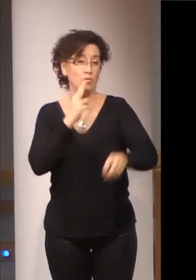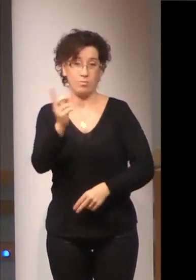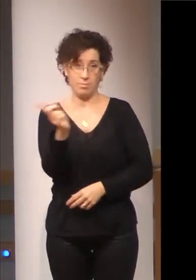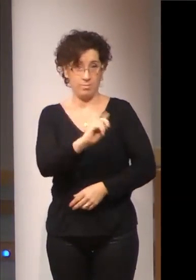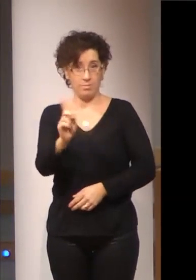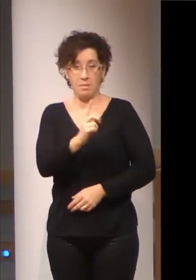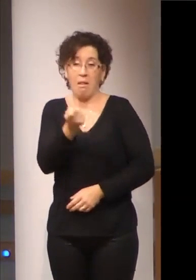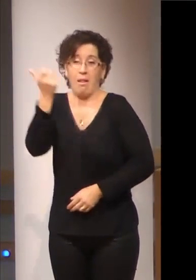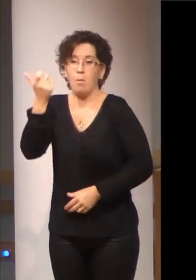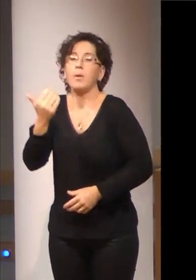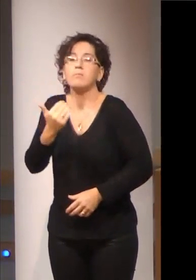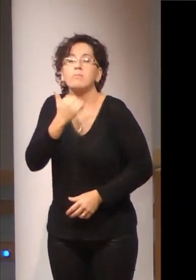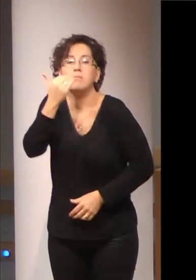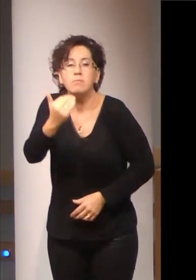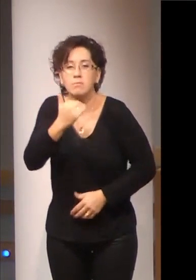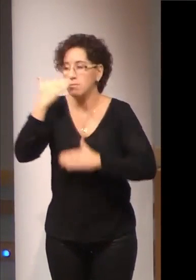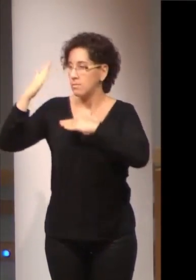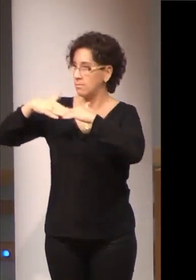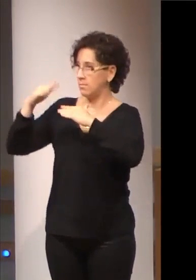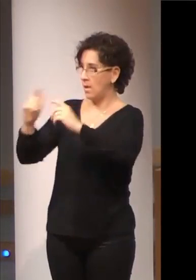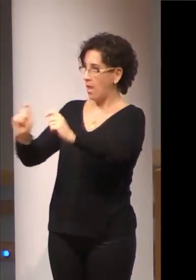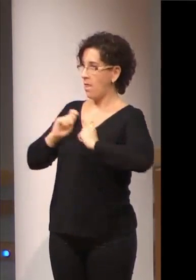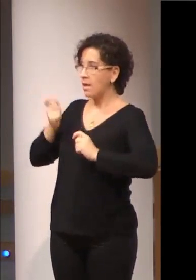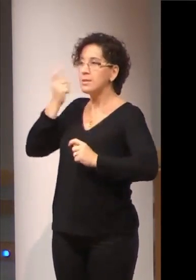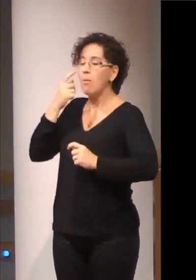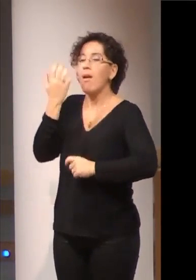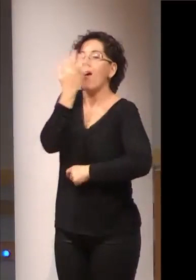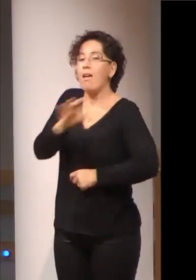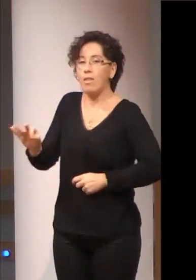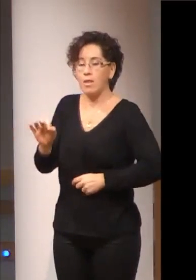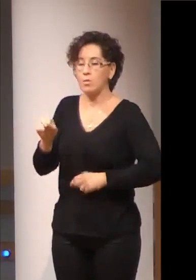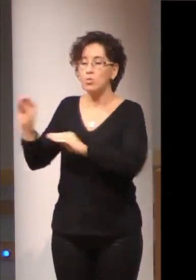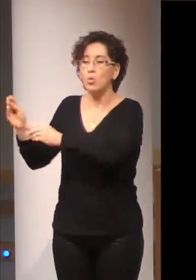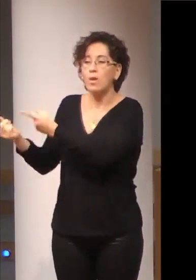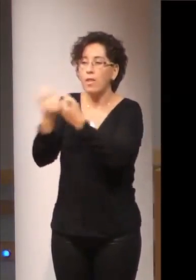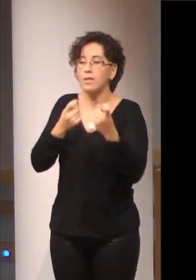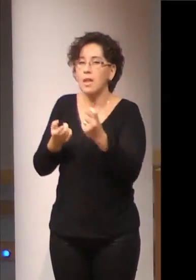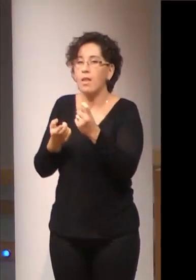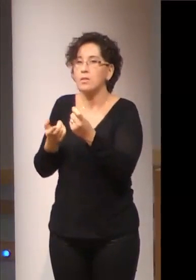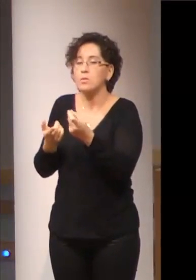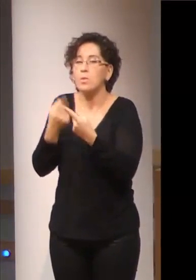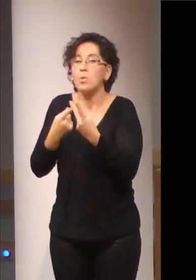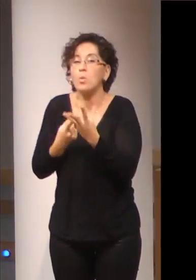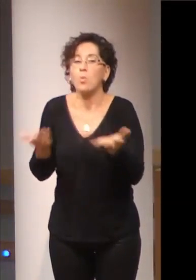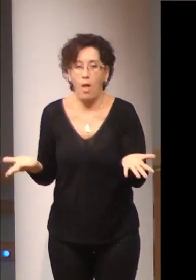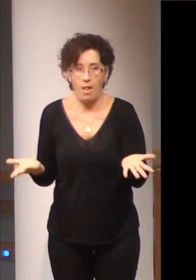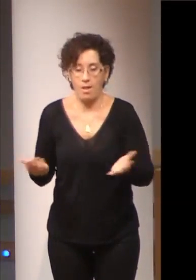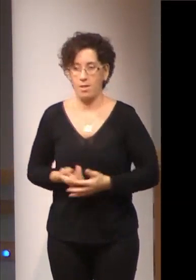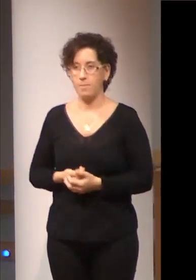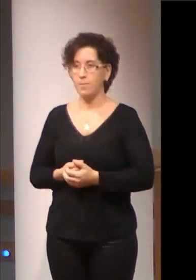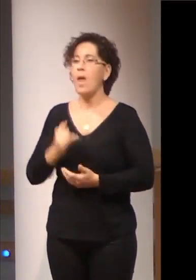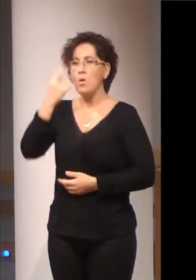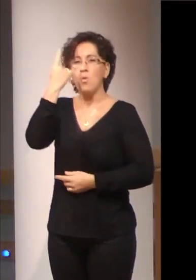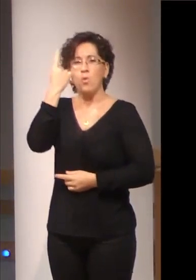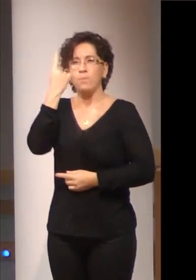participar, pero bueno, nos da una pista de hacia dónde pueden ir sus necesidades. Hay un reto al